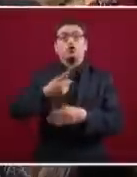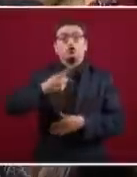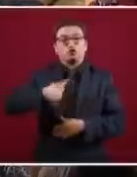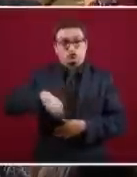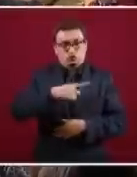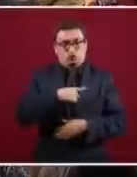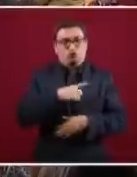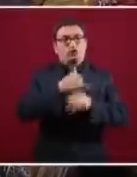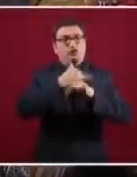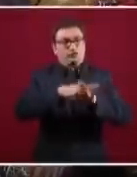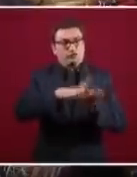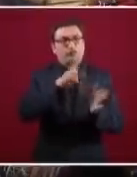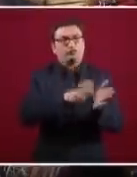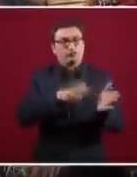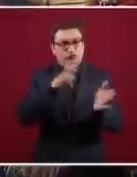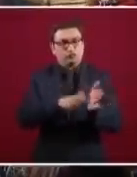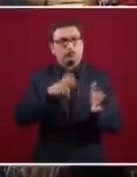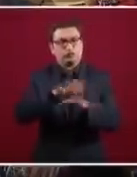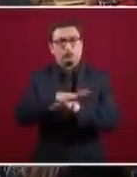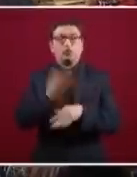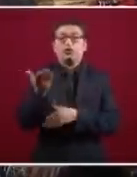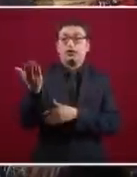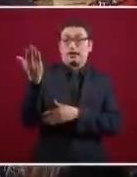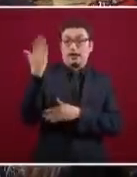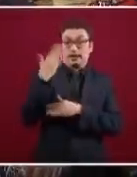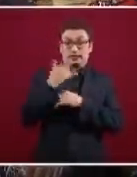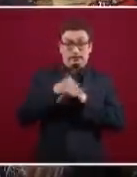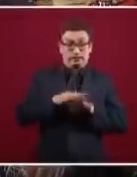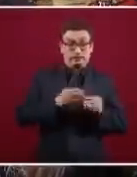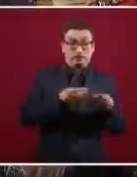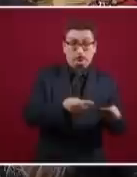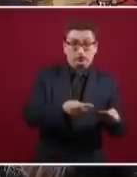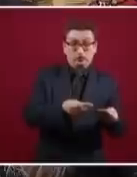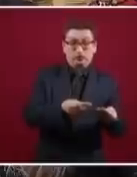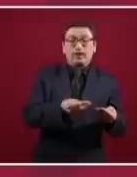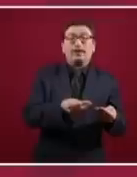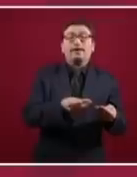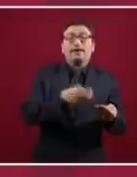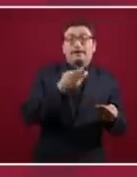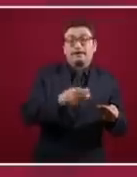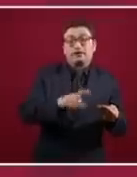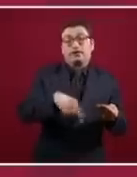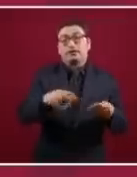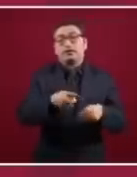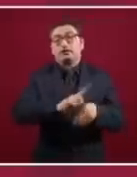la información que habíamos dado el día anterior